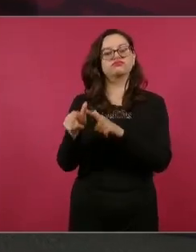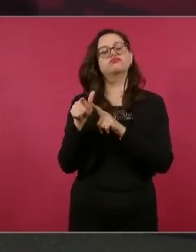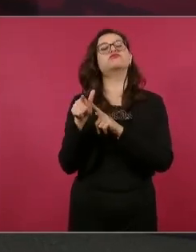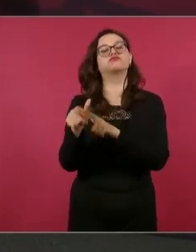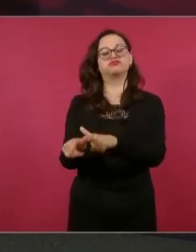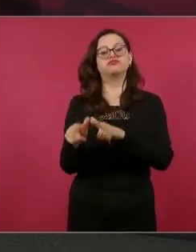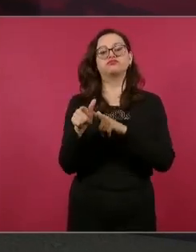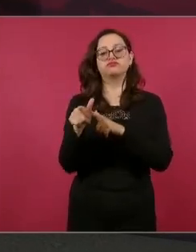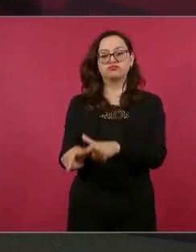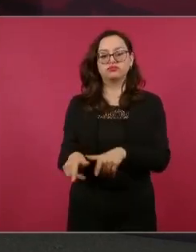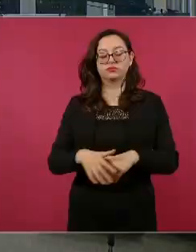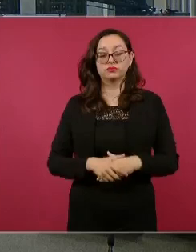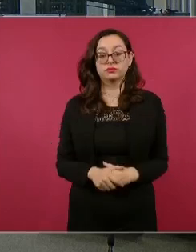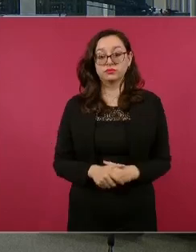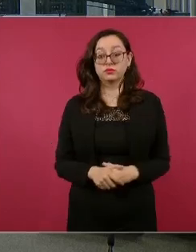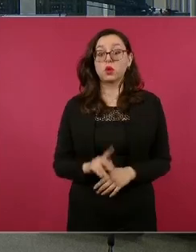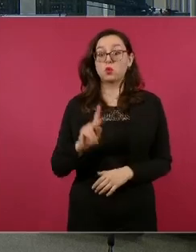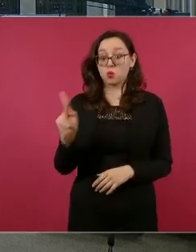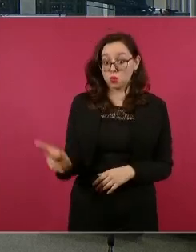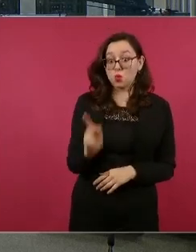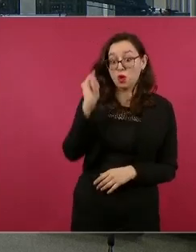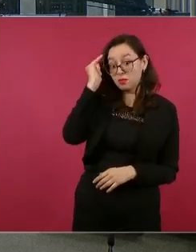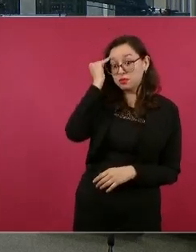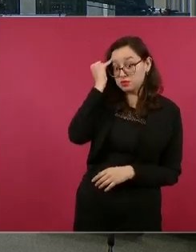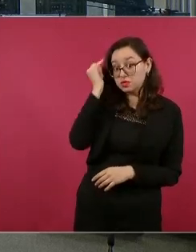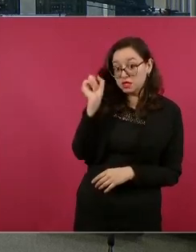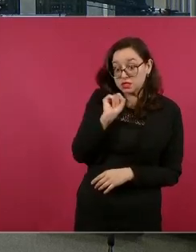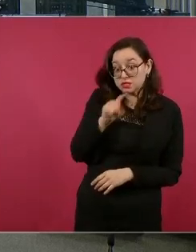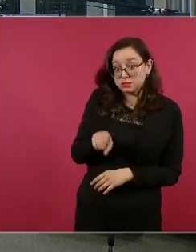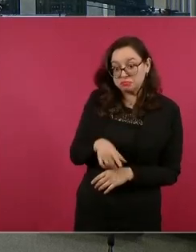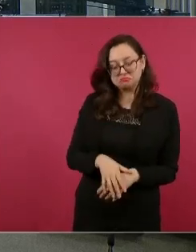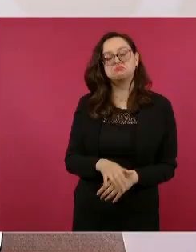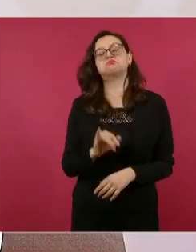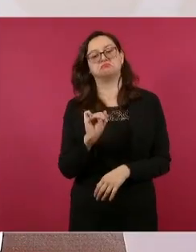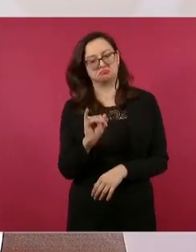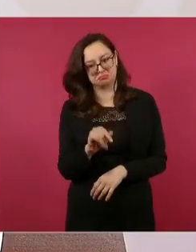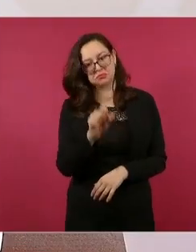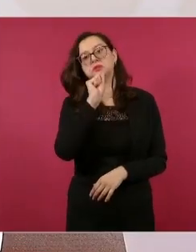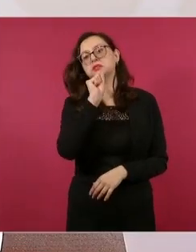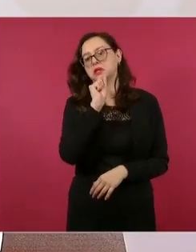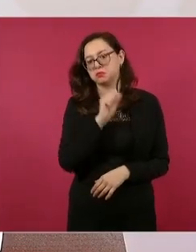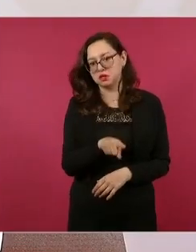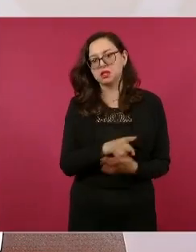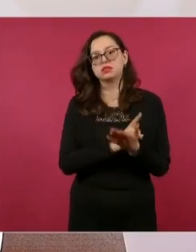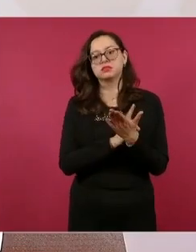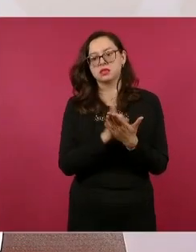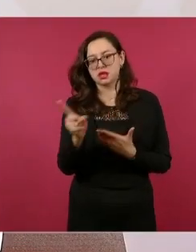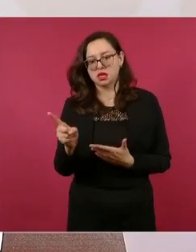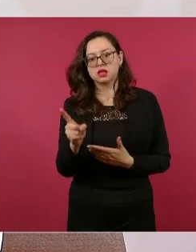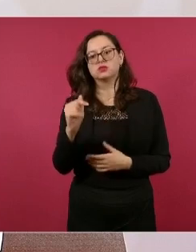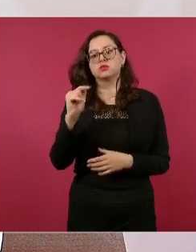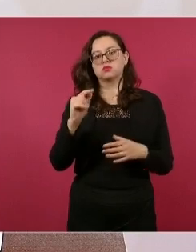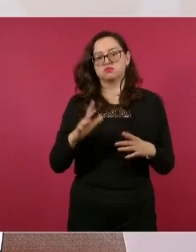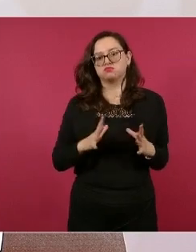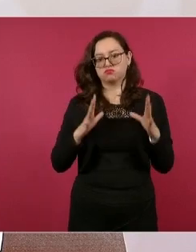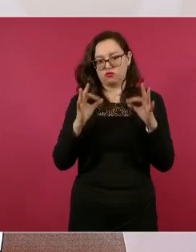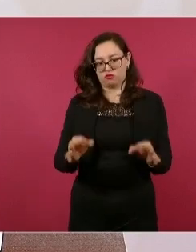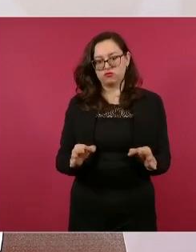todas. La de los pueblos indígenas, que también está pendiente. La de los derechos a los pueblos